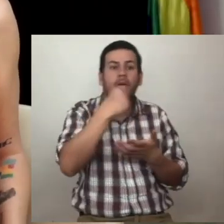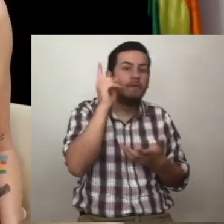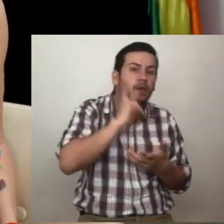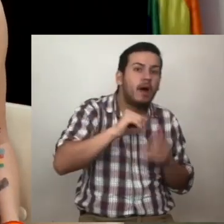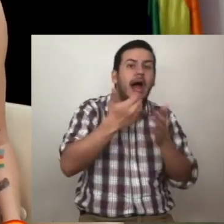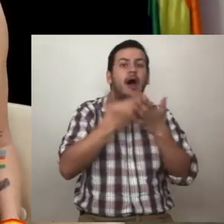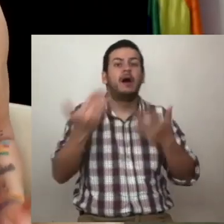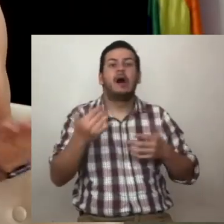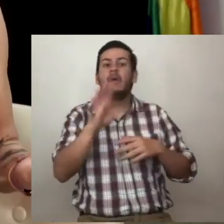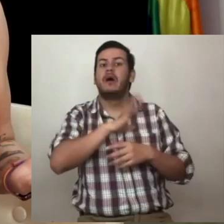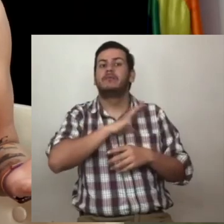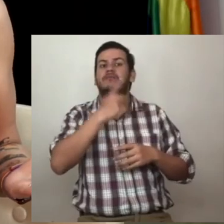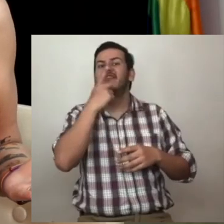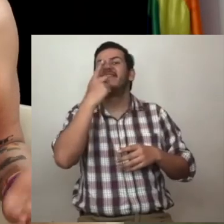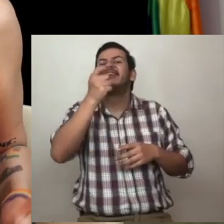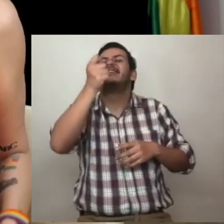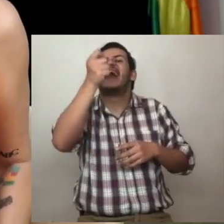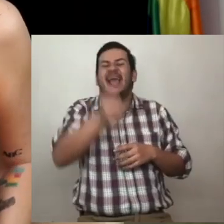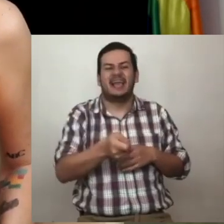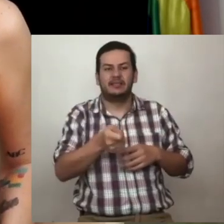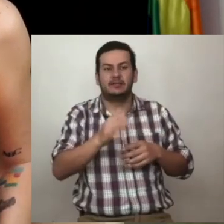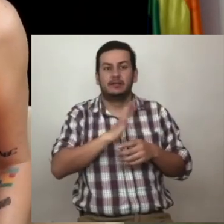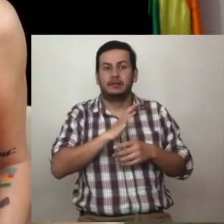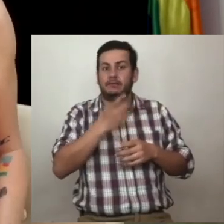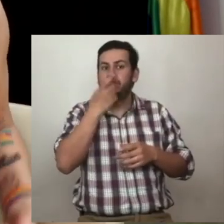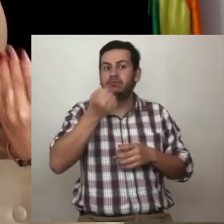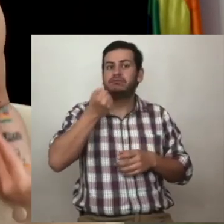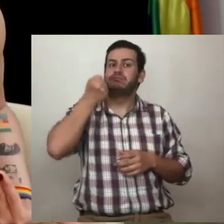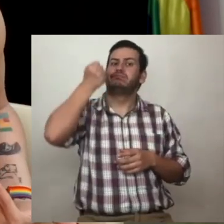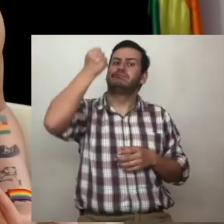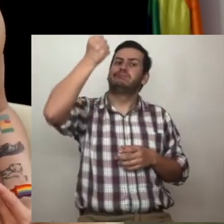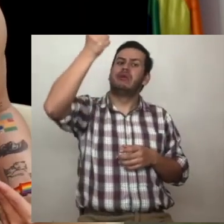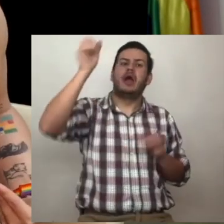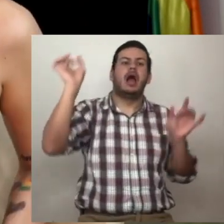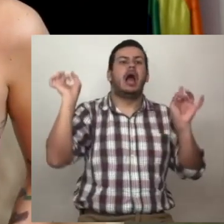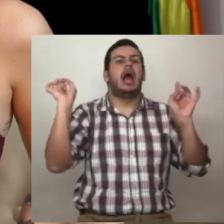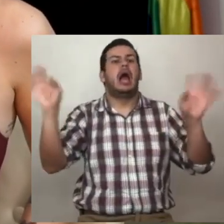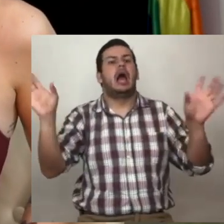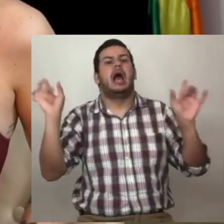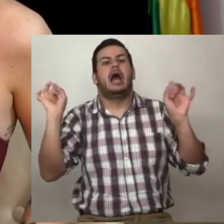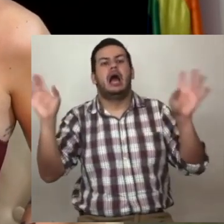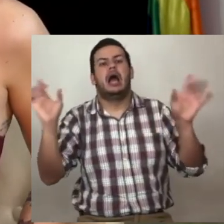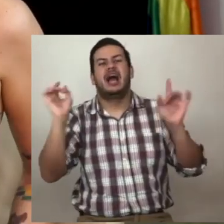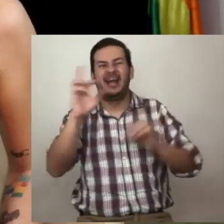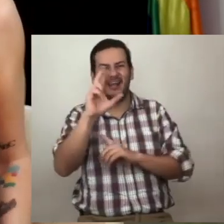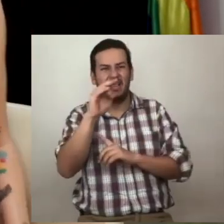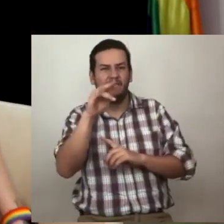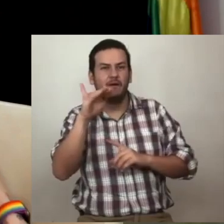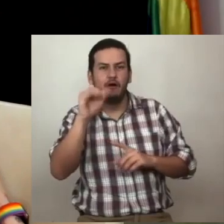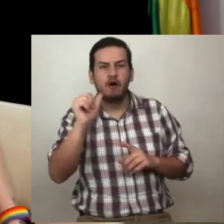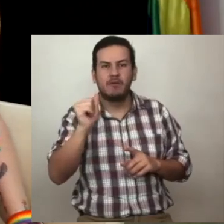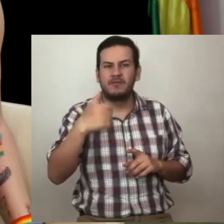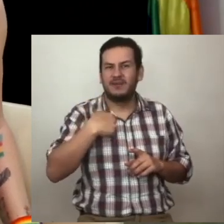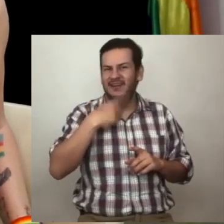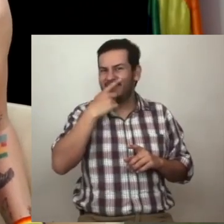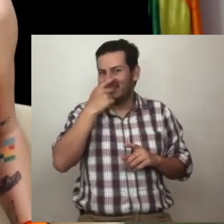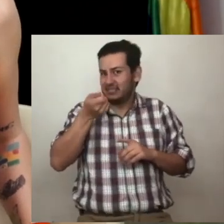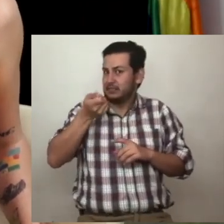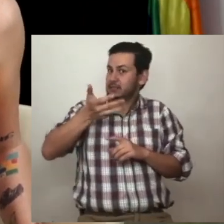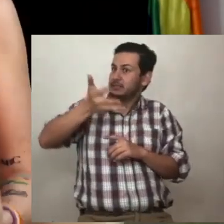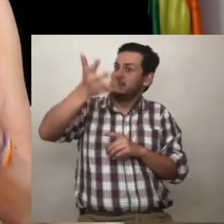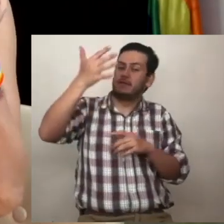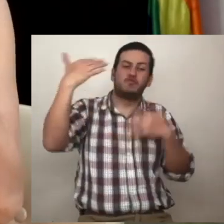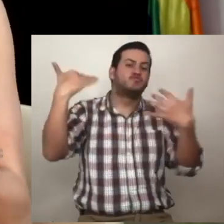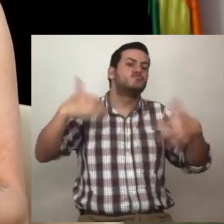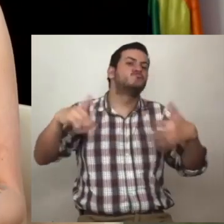donde el símbolo de la ciudad es trans, que es el ángel, que tiene chichi y una faldita de no mames y una coronita así como si fuera reina de